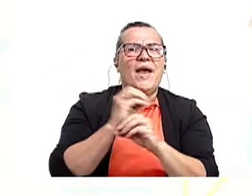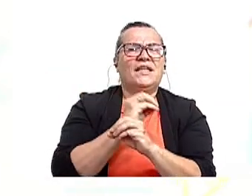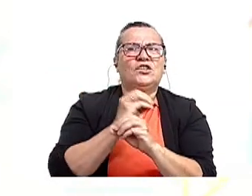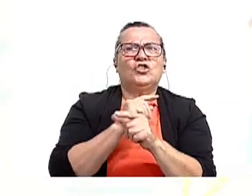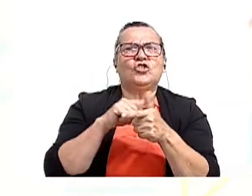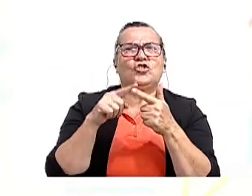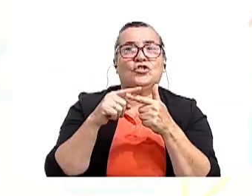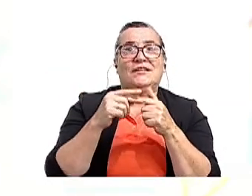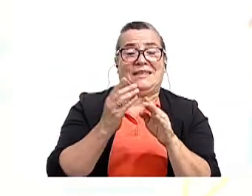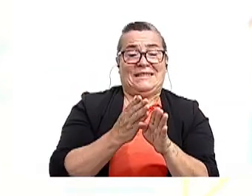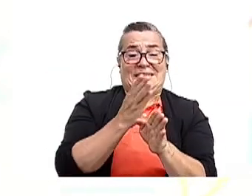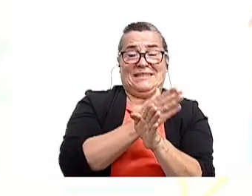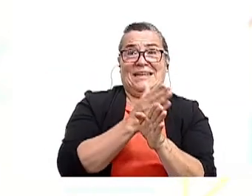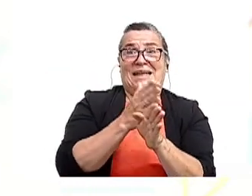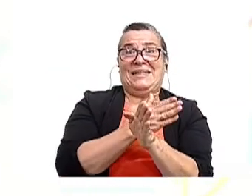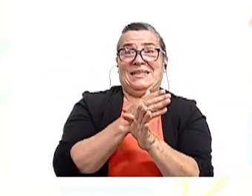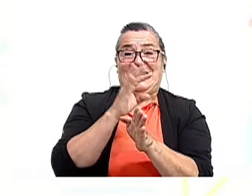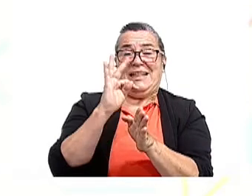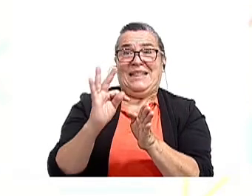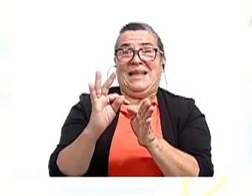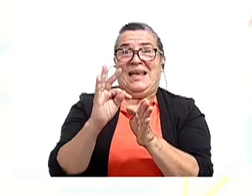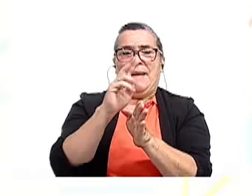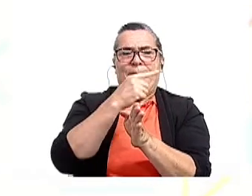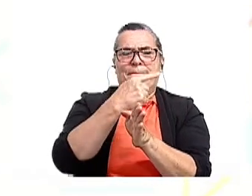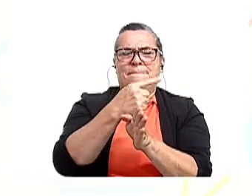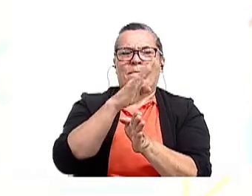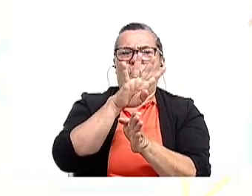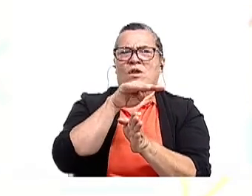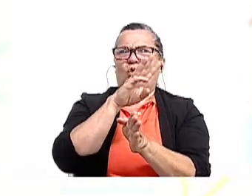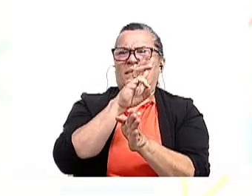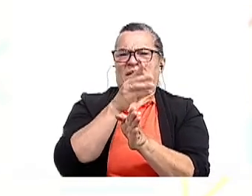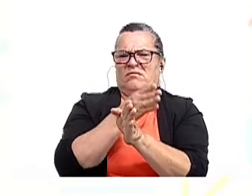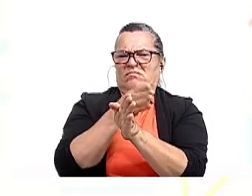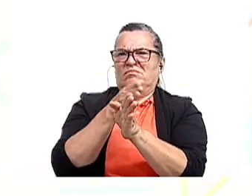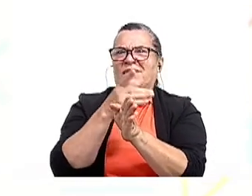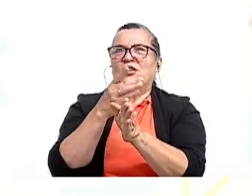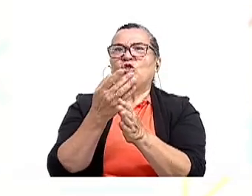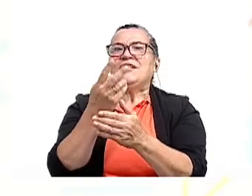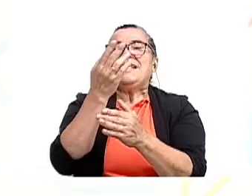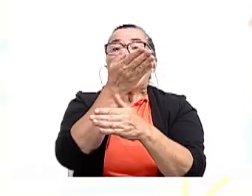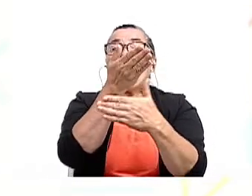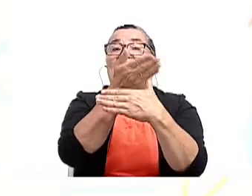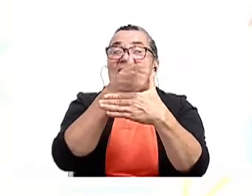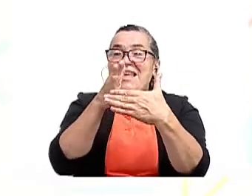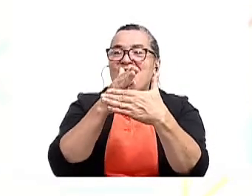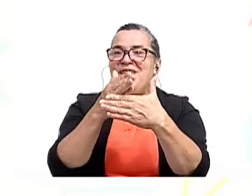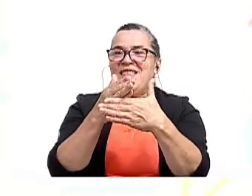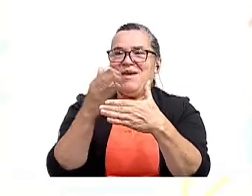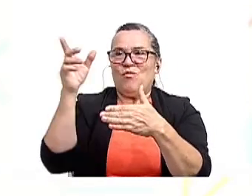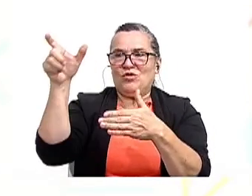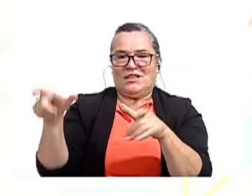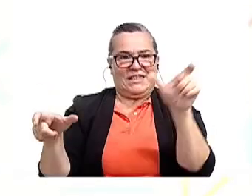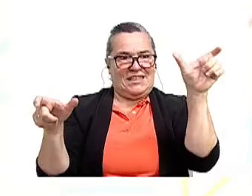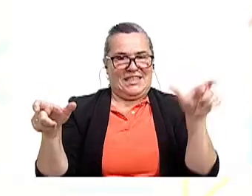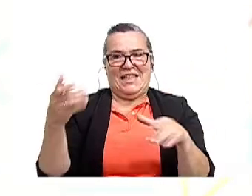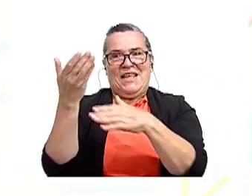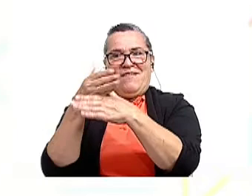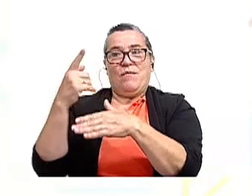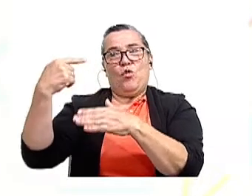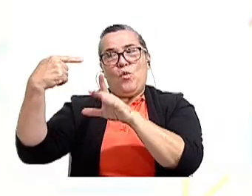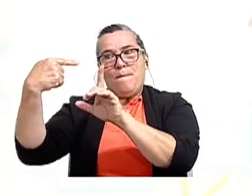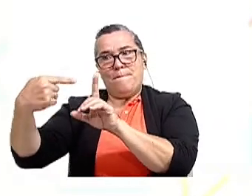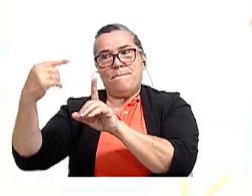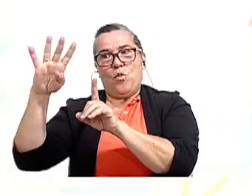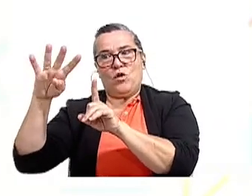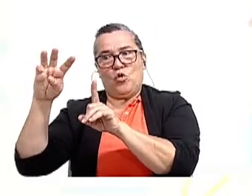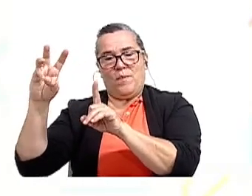de t tenemos menos 4.600. Entonces vamos a dividir ambos lados de la ecuación por menos